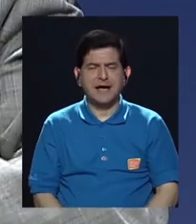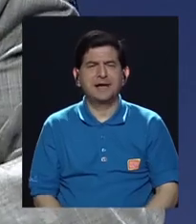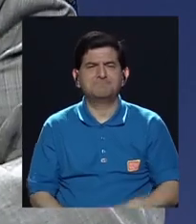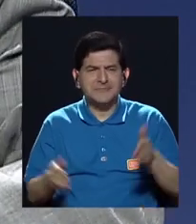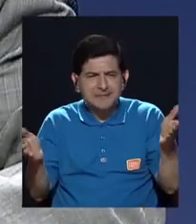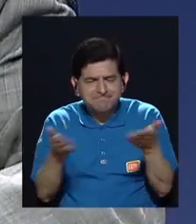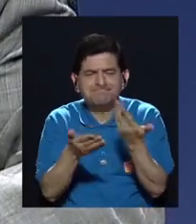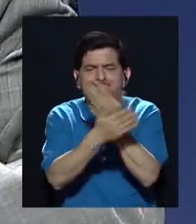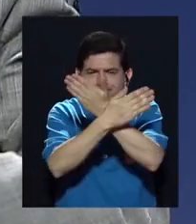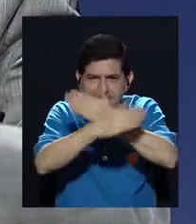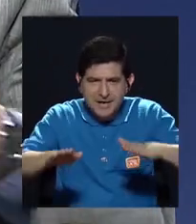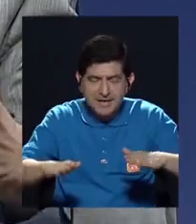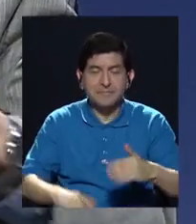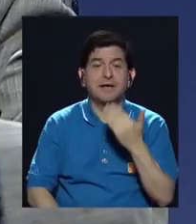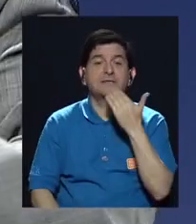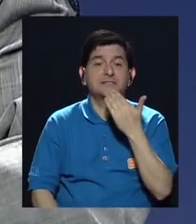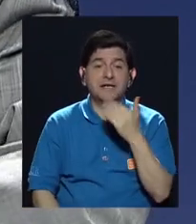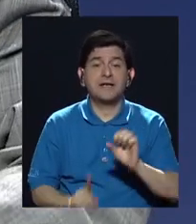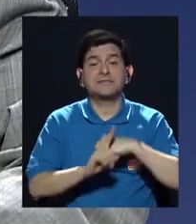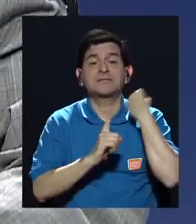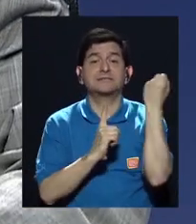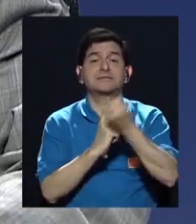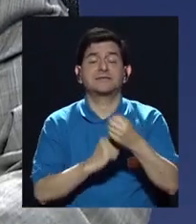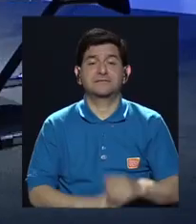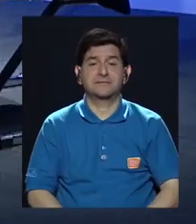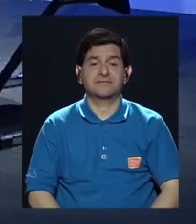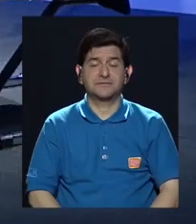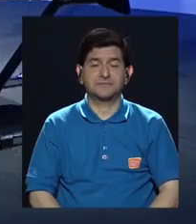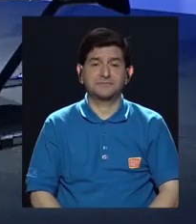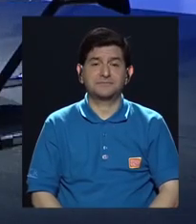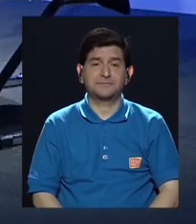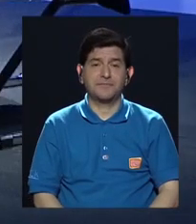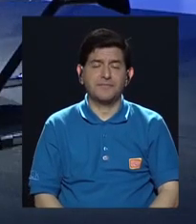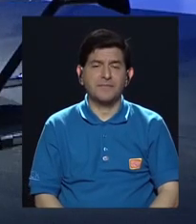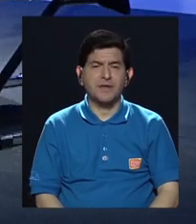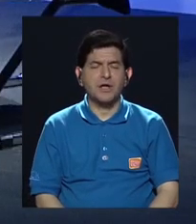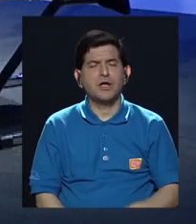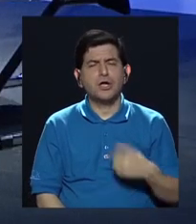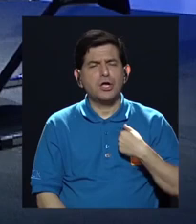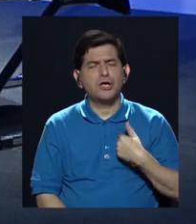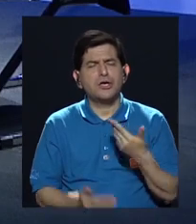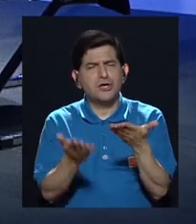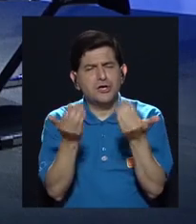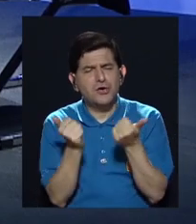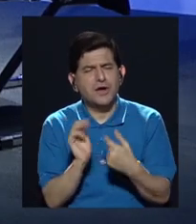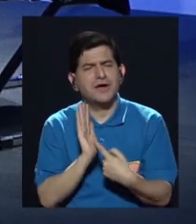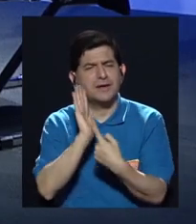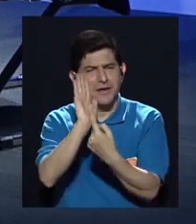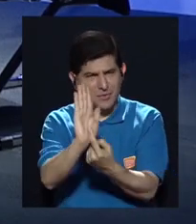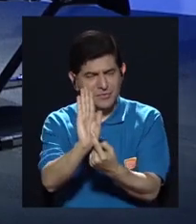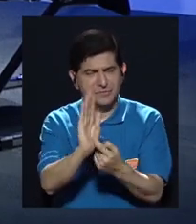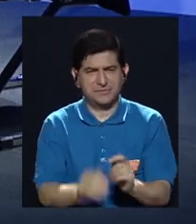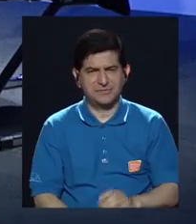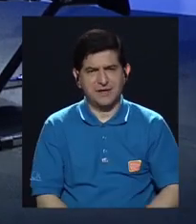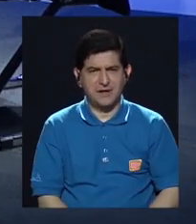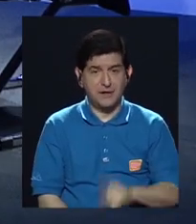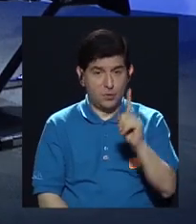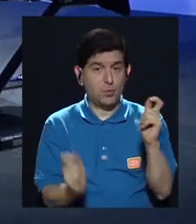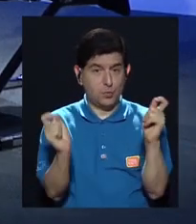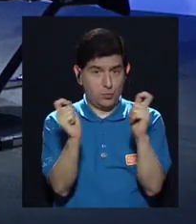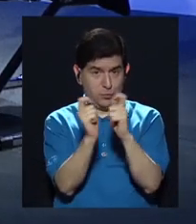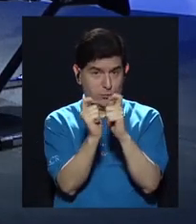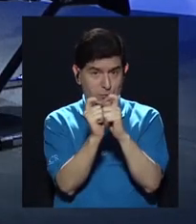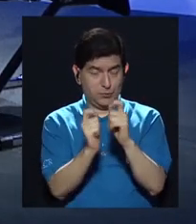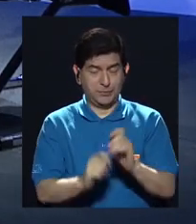paz que existió gracias a estas circunstancias. Adelante, Omar. No, yo quería señalar un